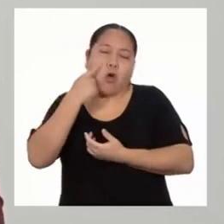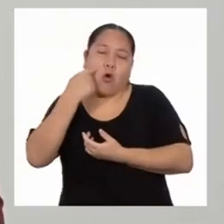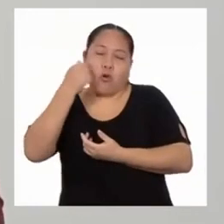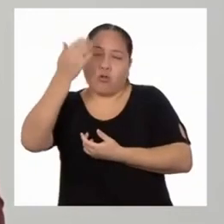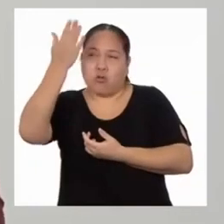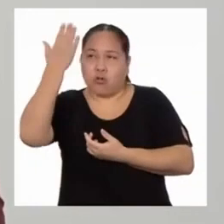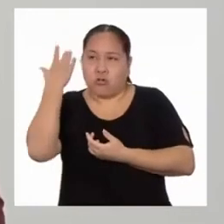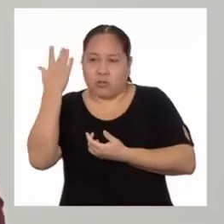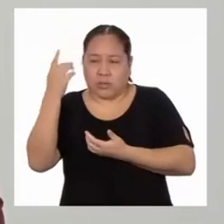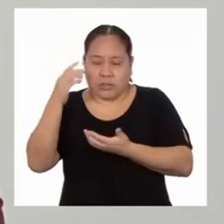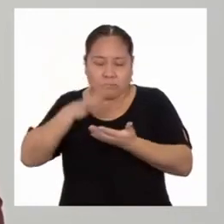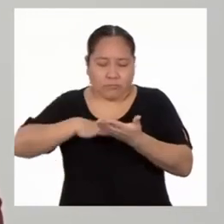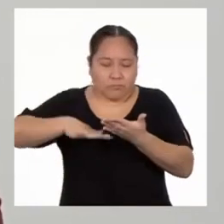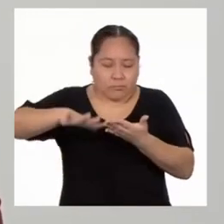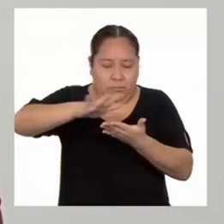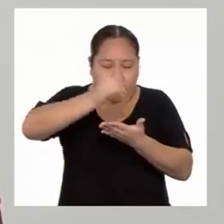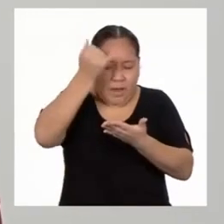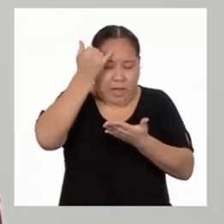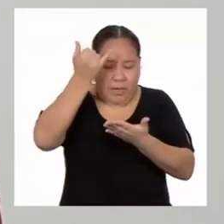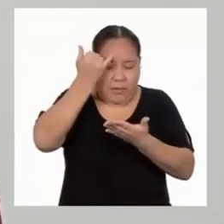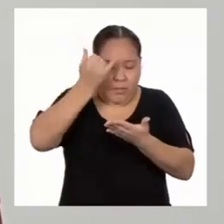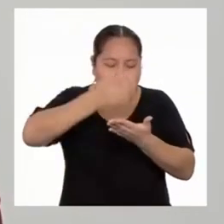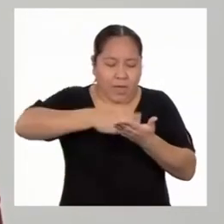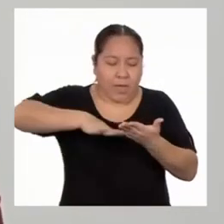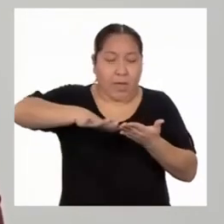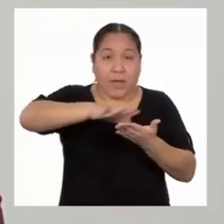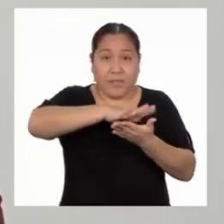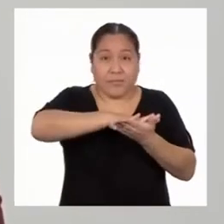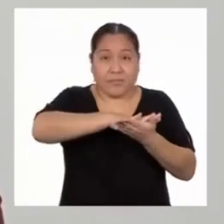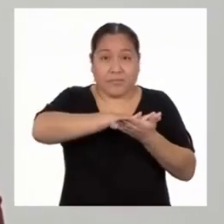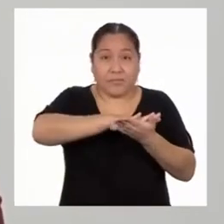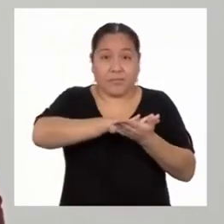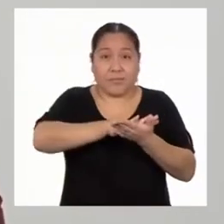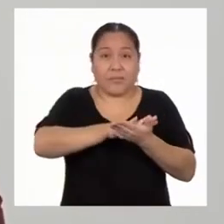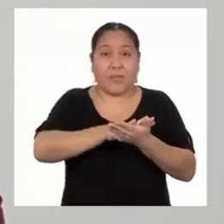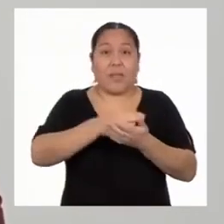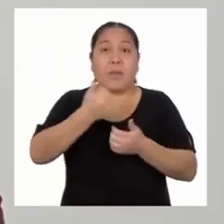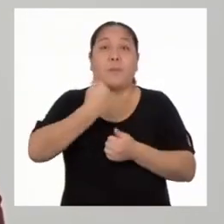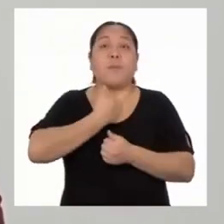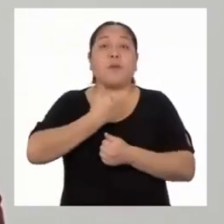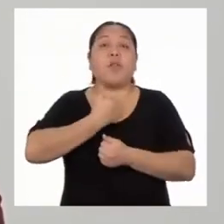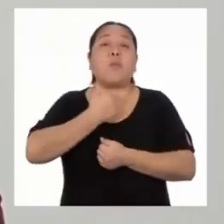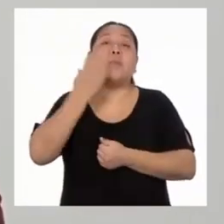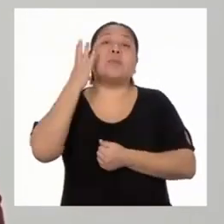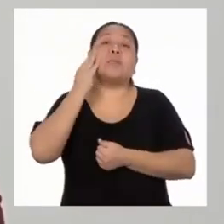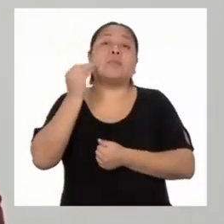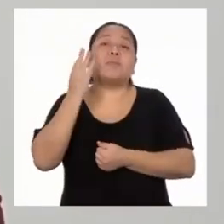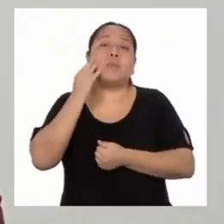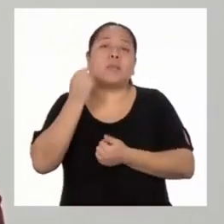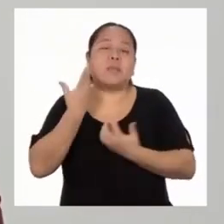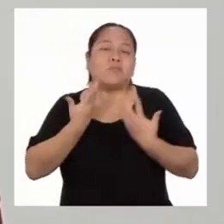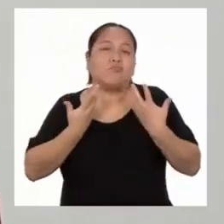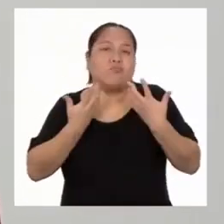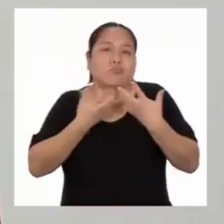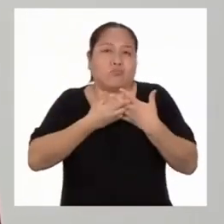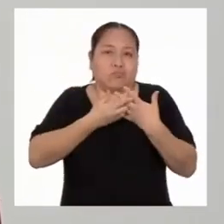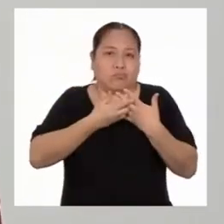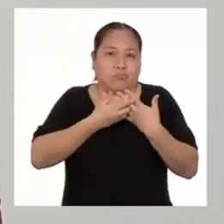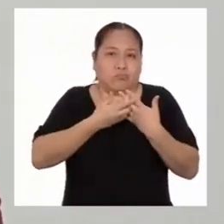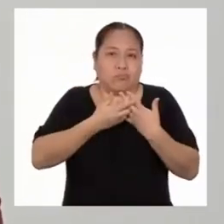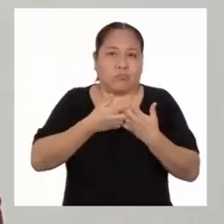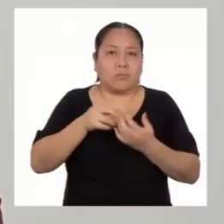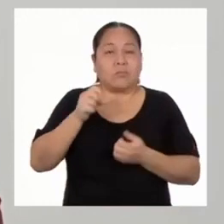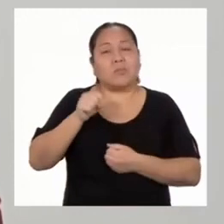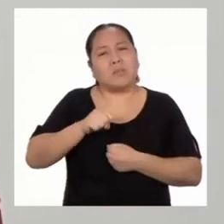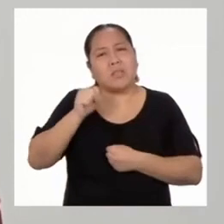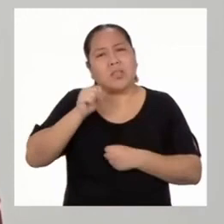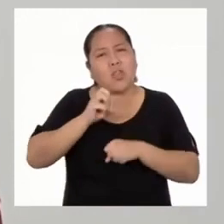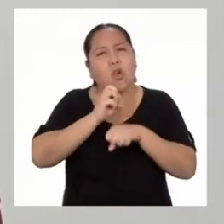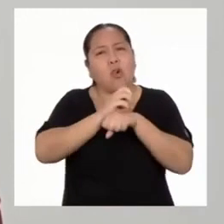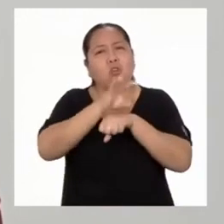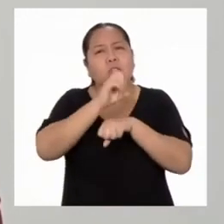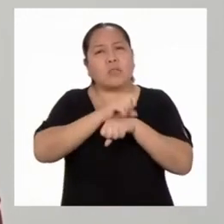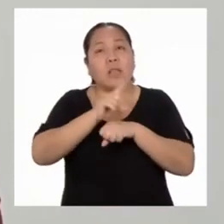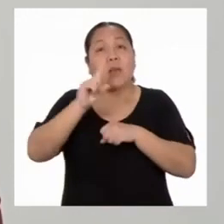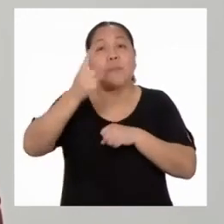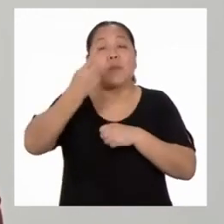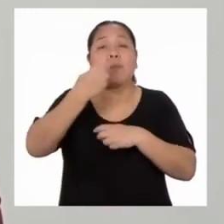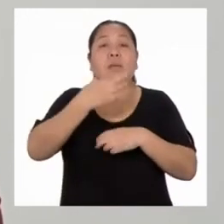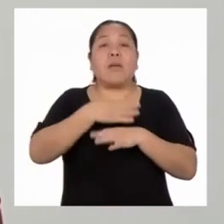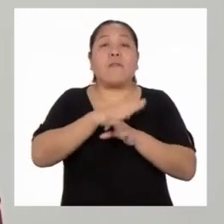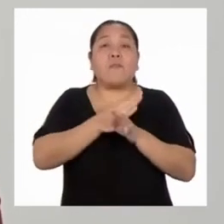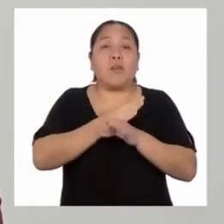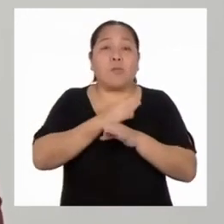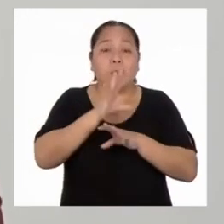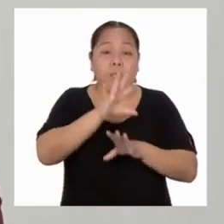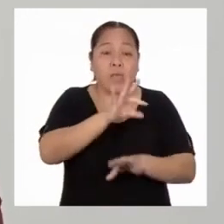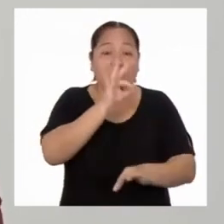el contexto que nos presenta el texto y nuestras propias experiencias de vida. Se recomienda que la primera forma de hallar